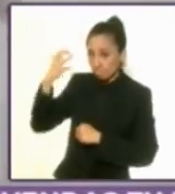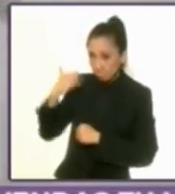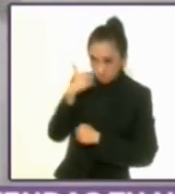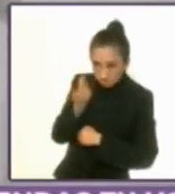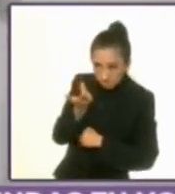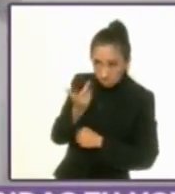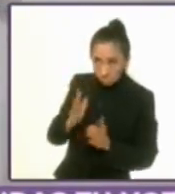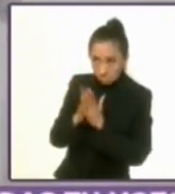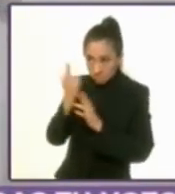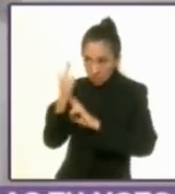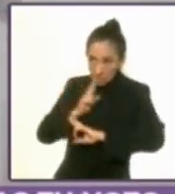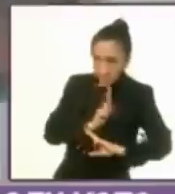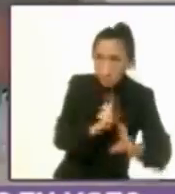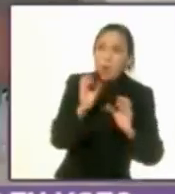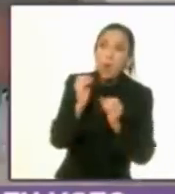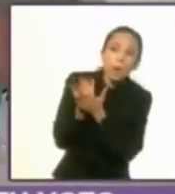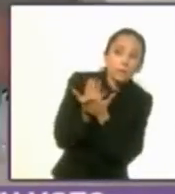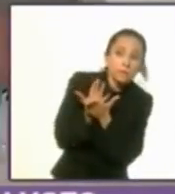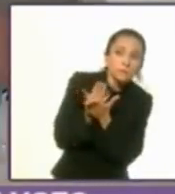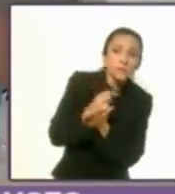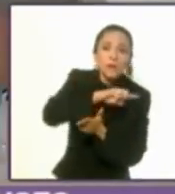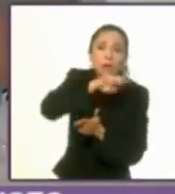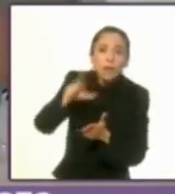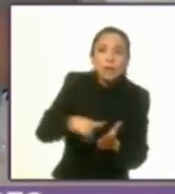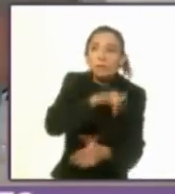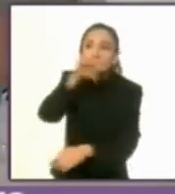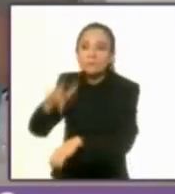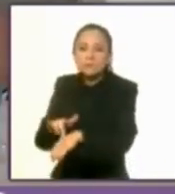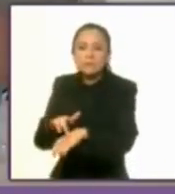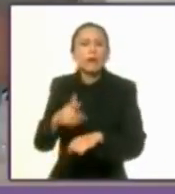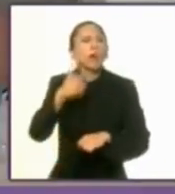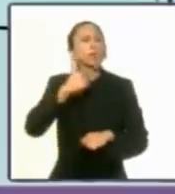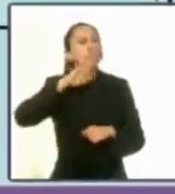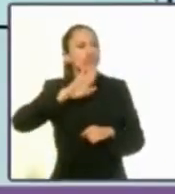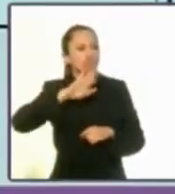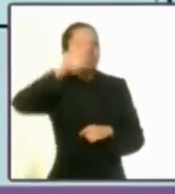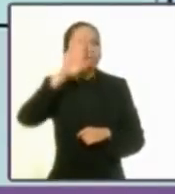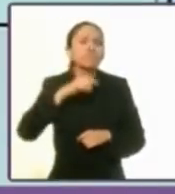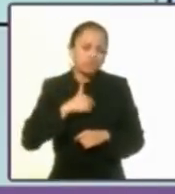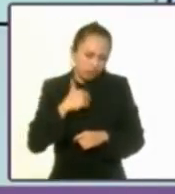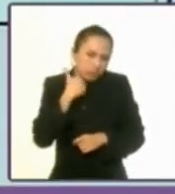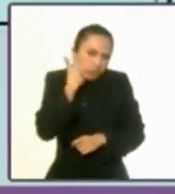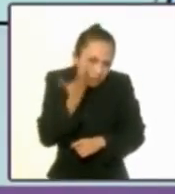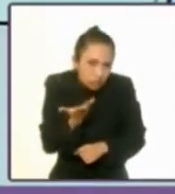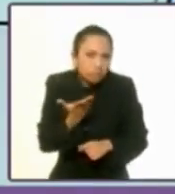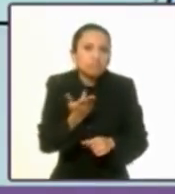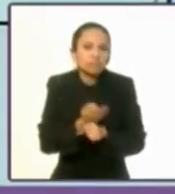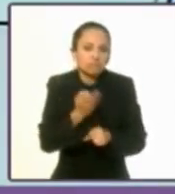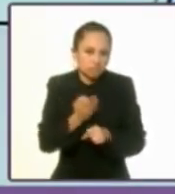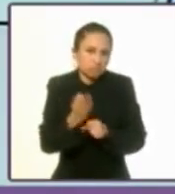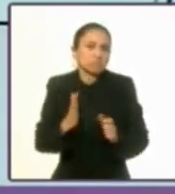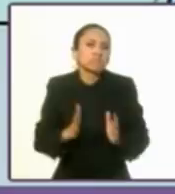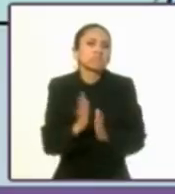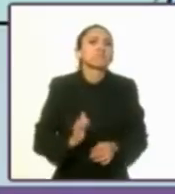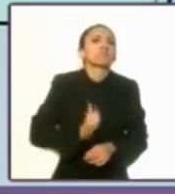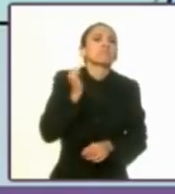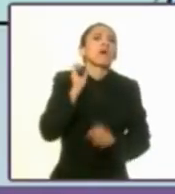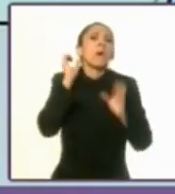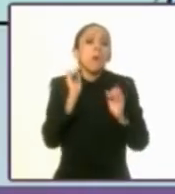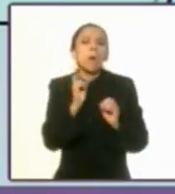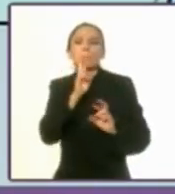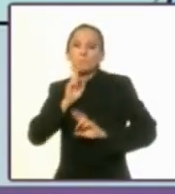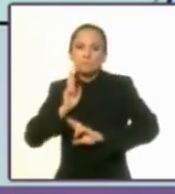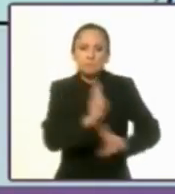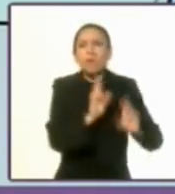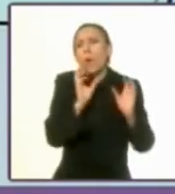o espera su turno levanten la mano para poder utilizar turno puede ser la réplica y también explicar mi siguiente propuesta